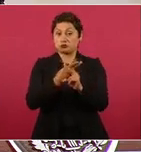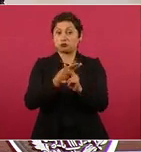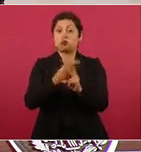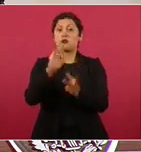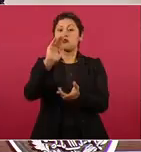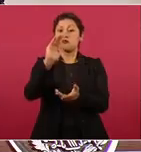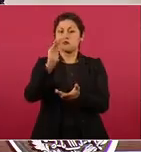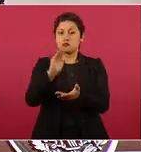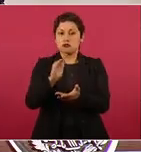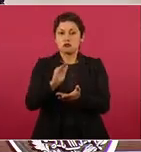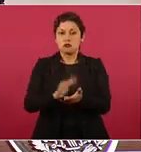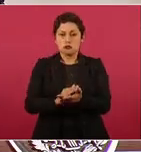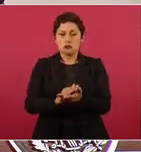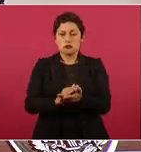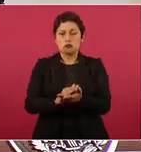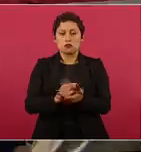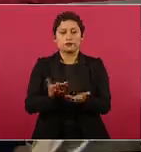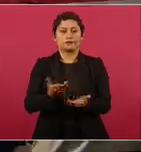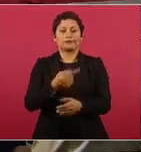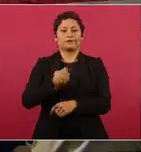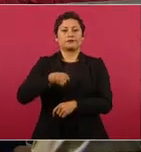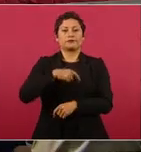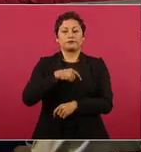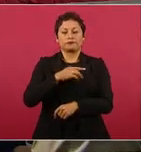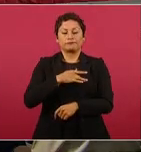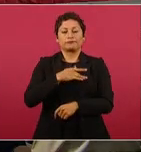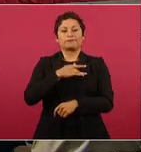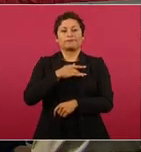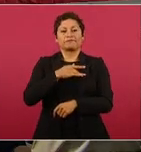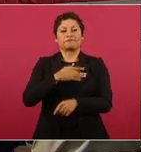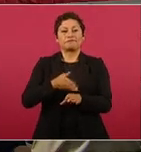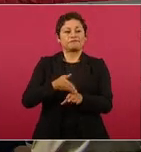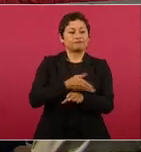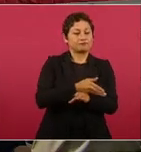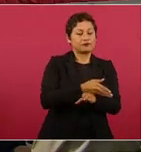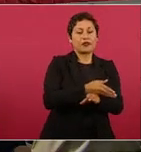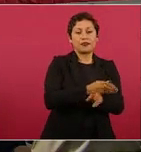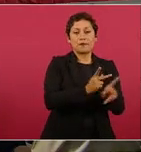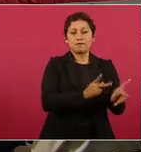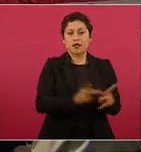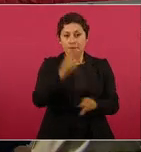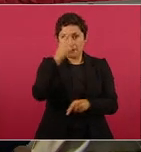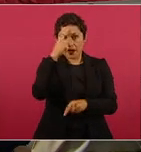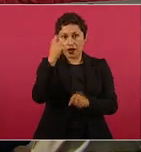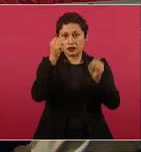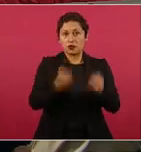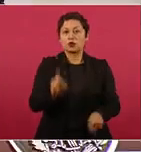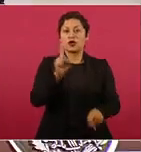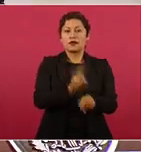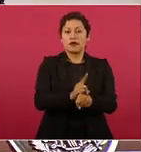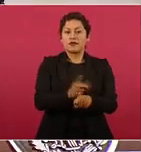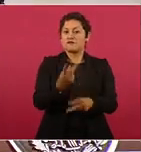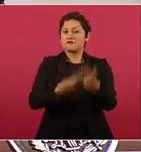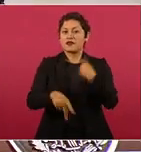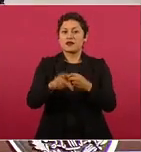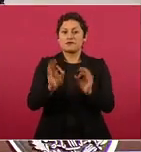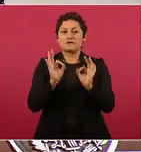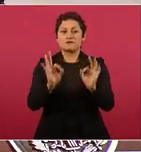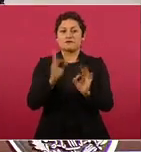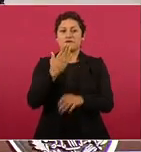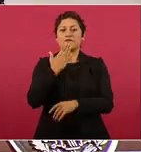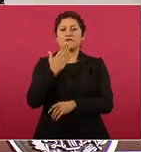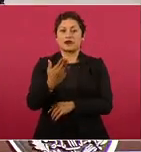que la Estrategia Nacional de Seguridad está dando resultados. Las estadísticas del